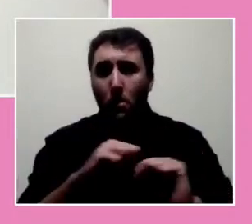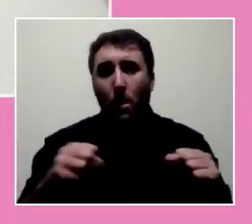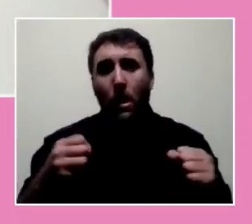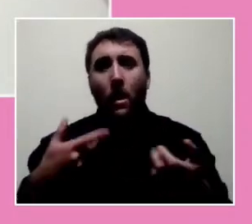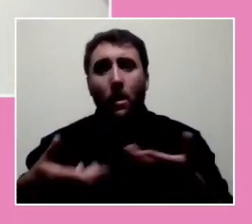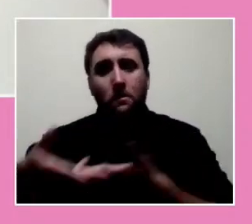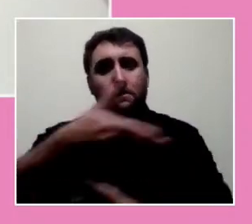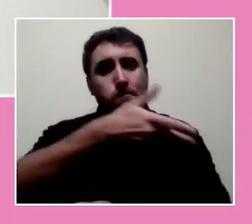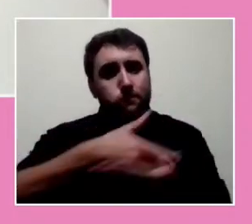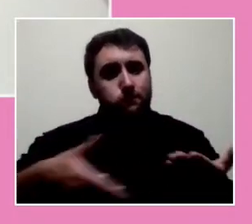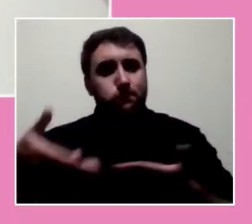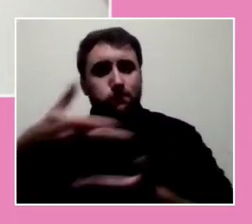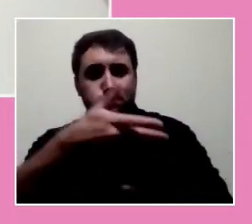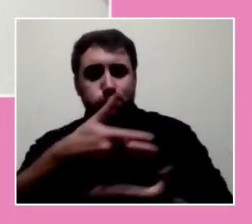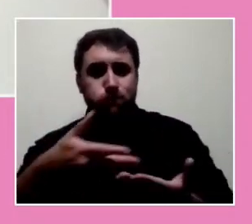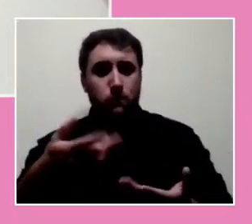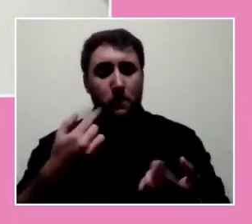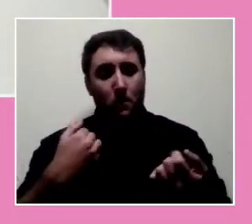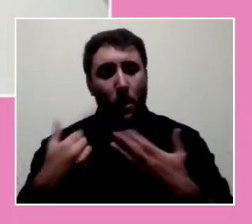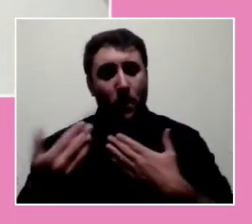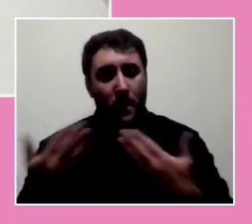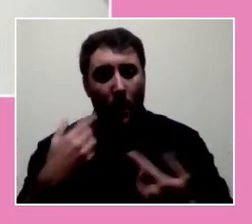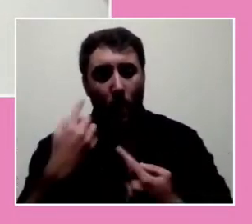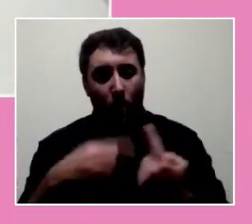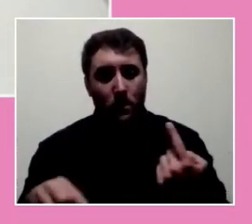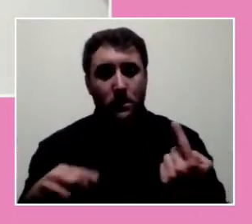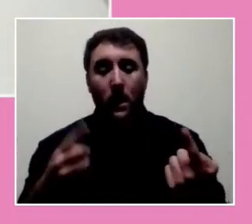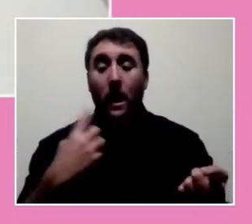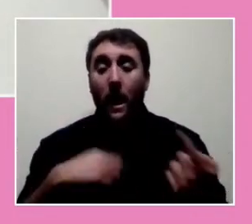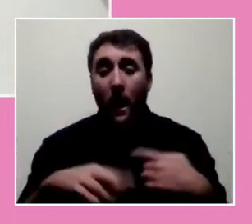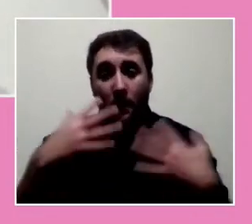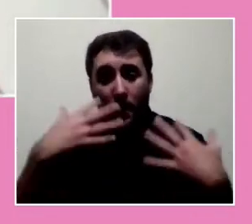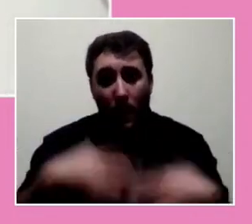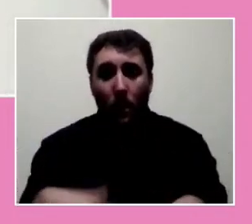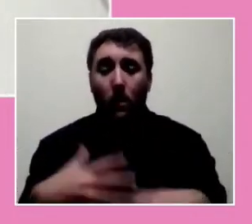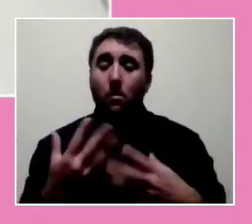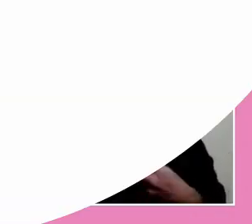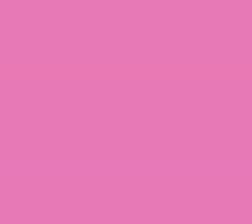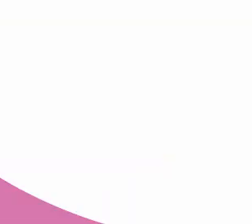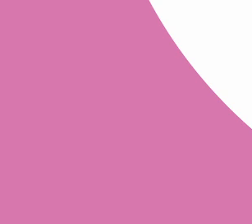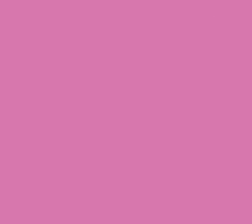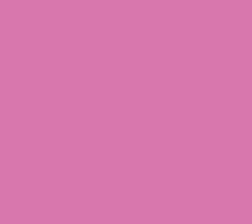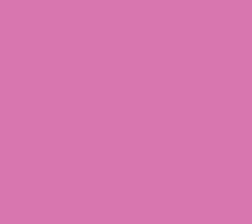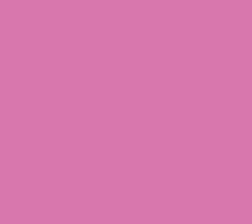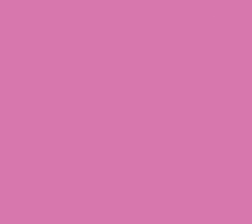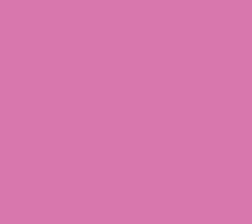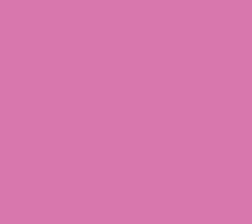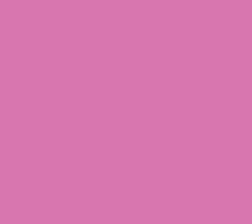espacios de escucha y es desde el diálogo que muchas veces podemos salir.